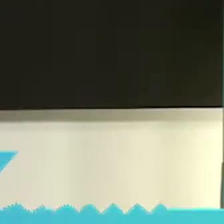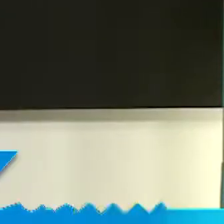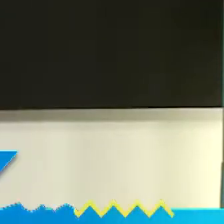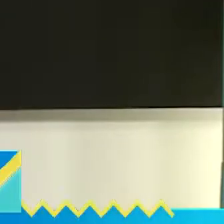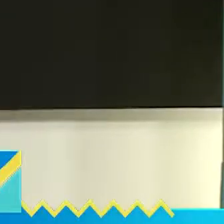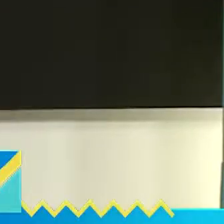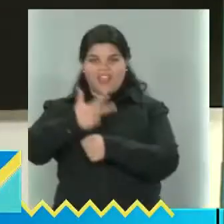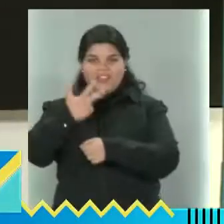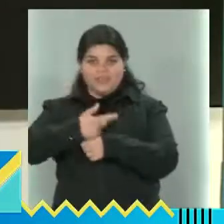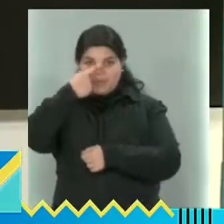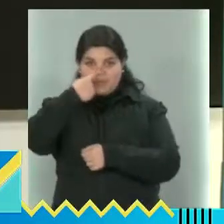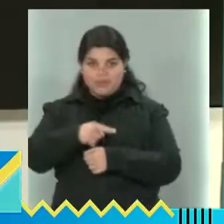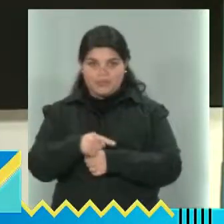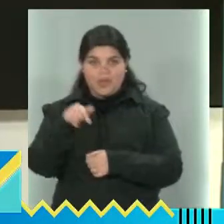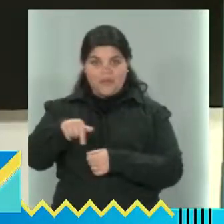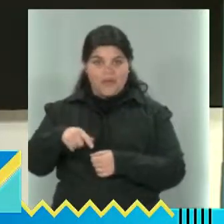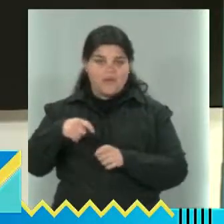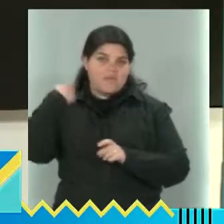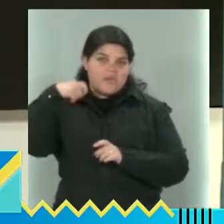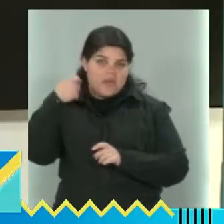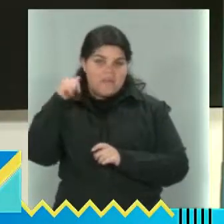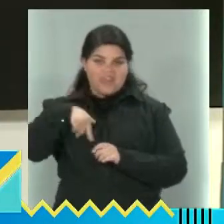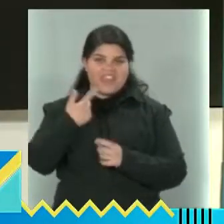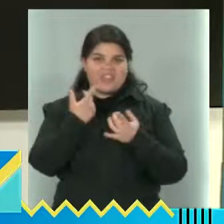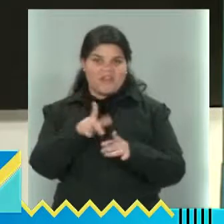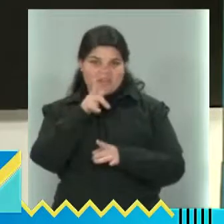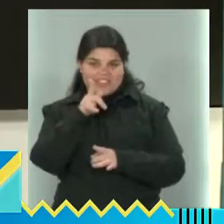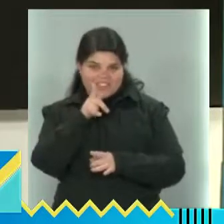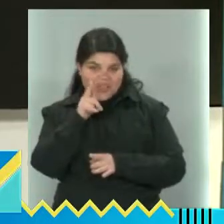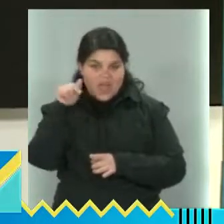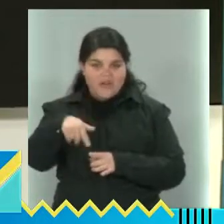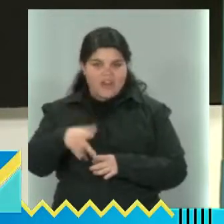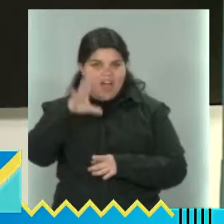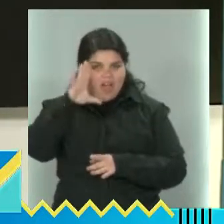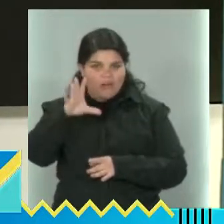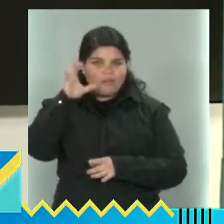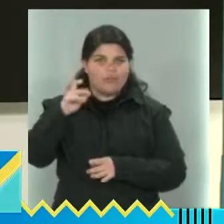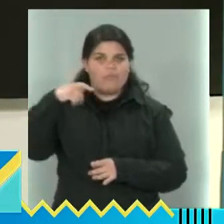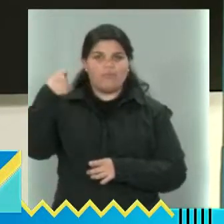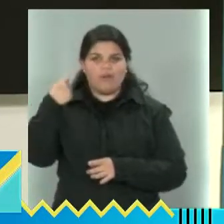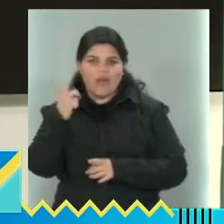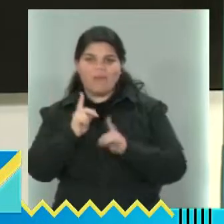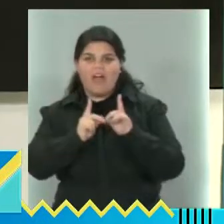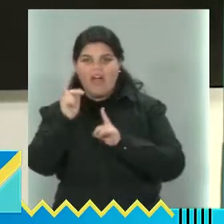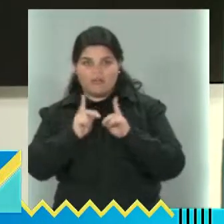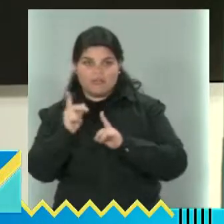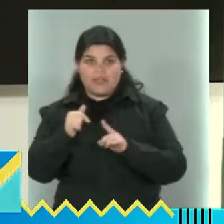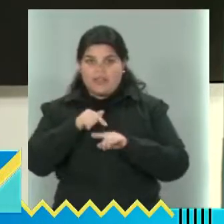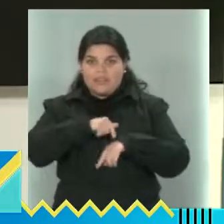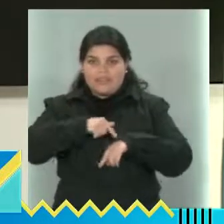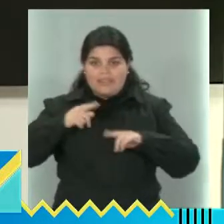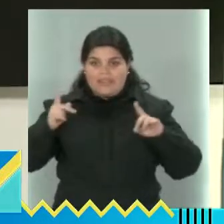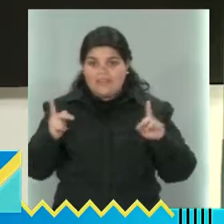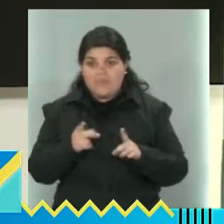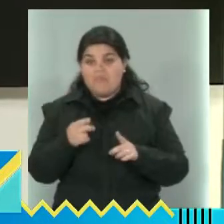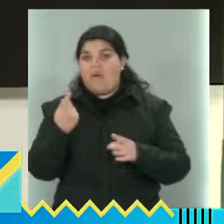Tercer y último bloque de este programa 100 de Distintos Parecidos, haciendo un recorrido por alguno de los programas, no tenemos tiempo, pero por alguno de